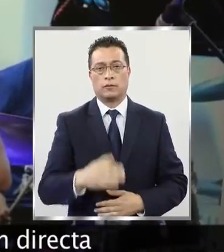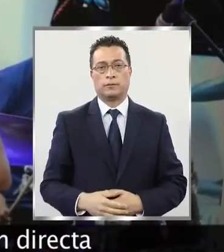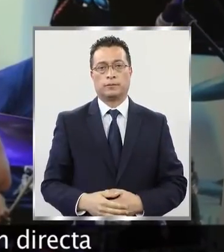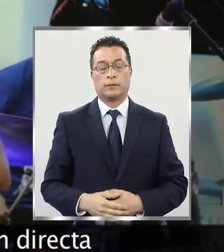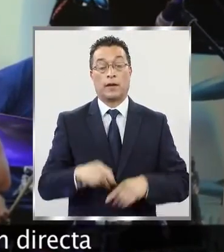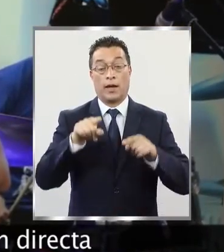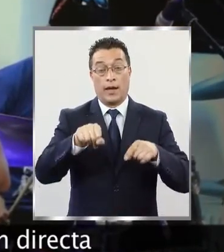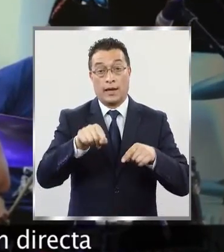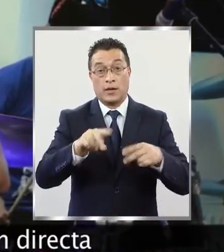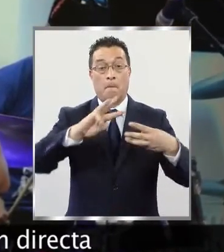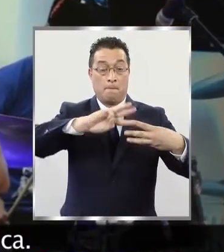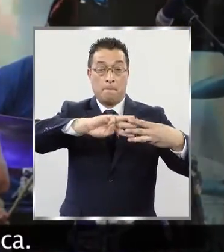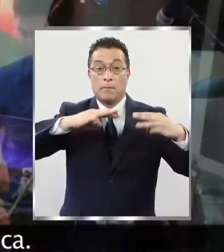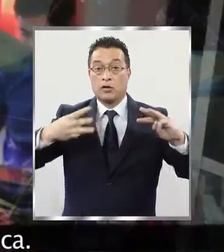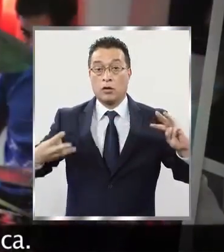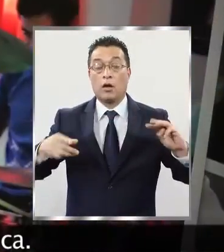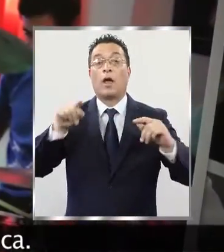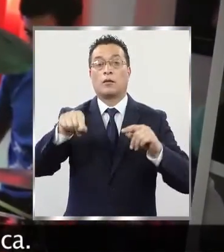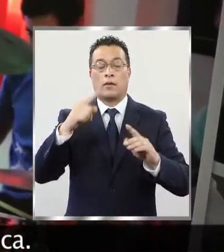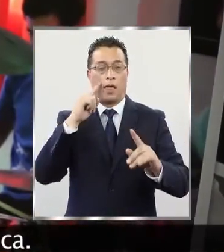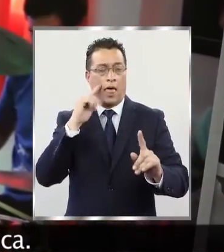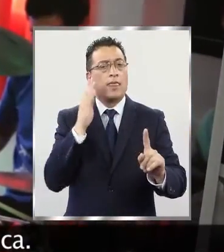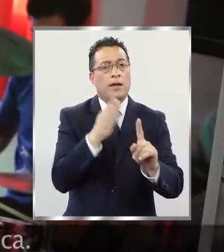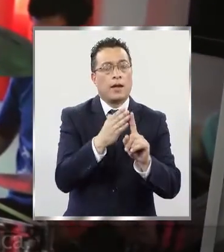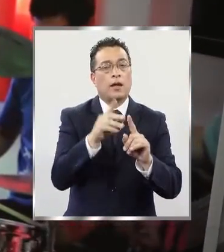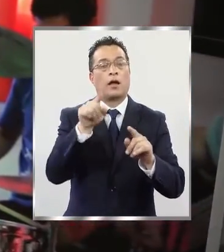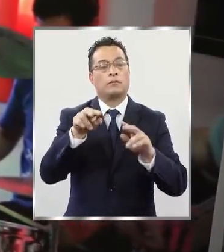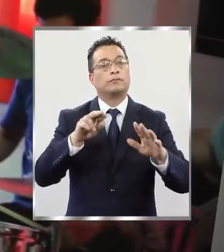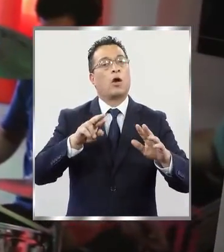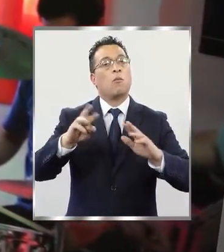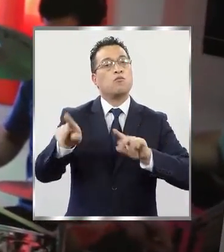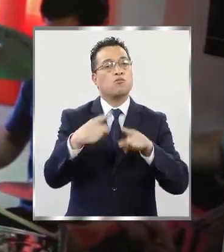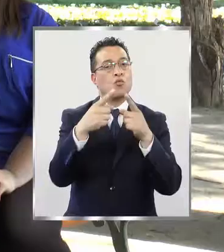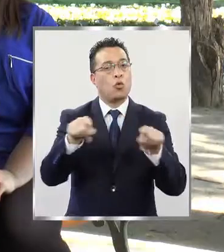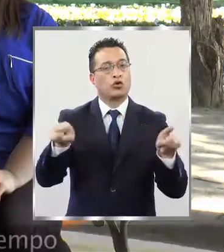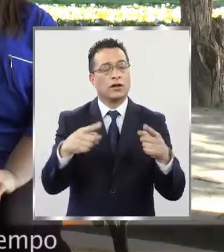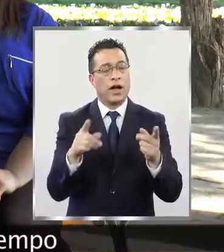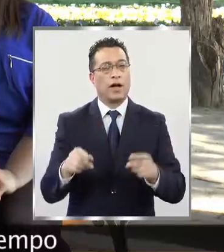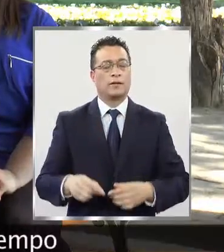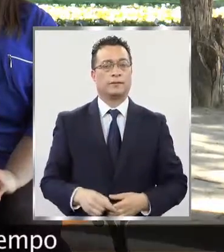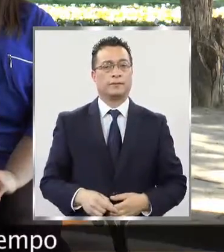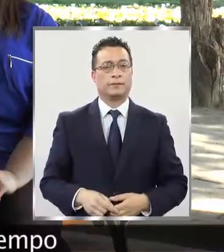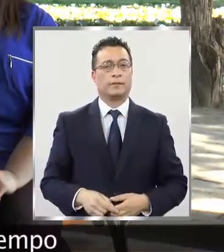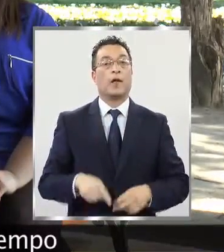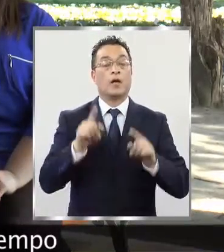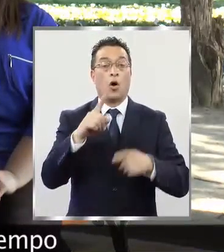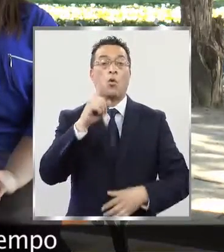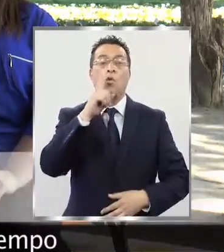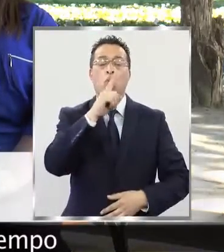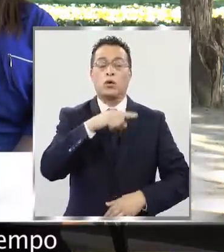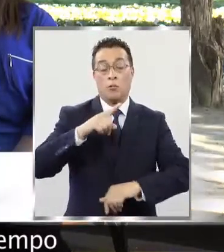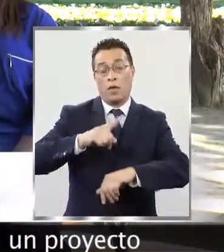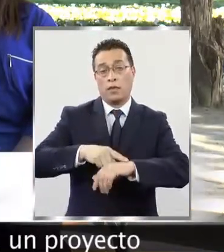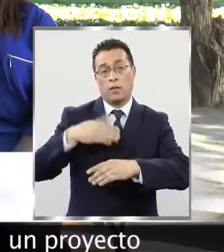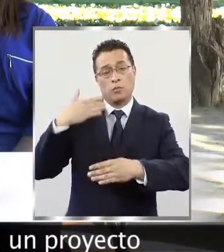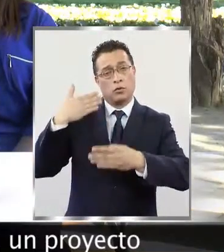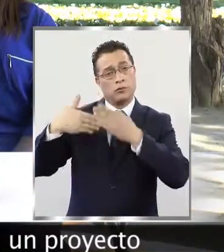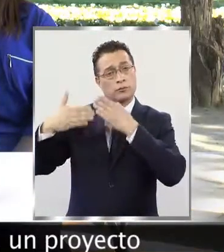Estas metodologías tenían directa relación con la música. Durante este último tiempo